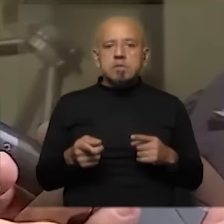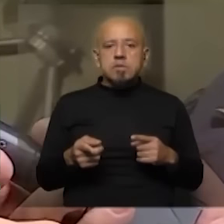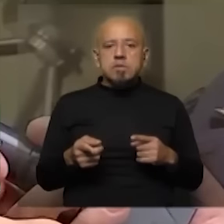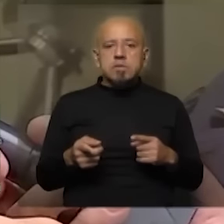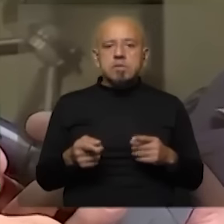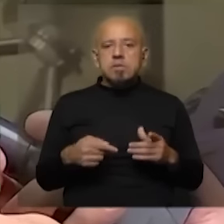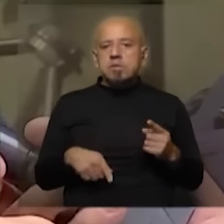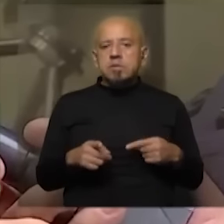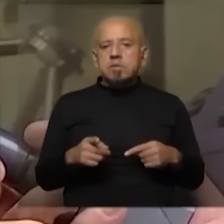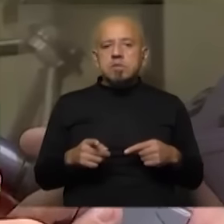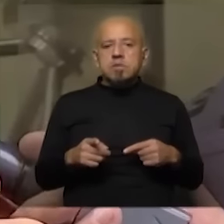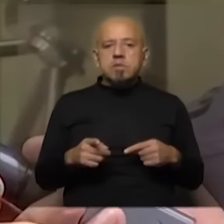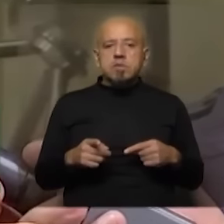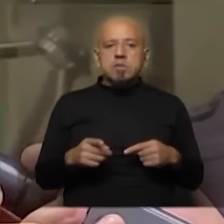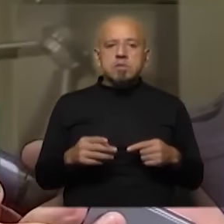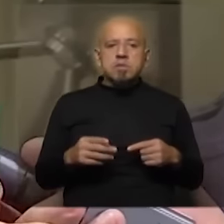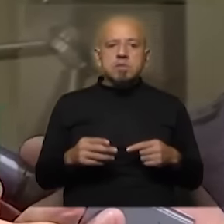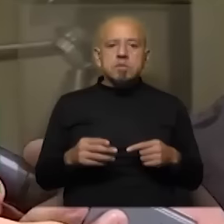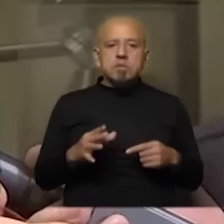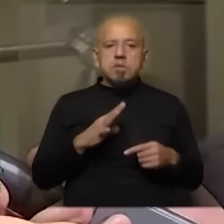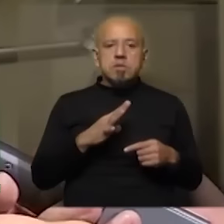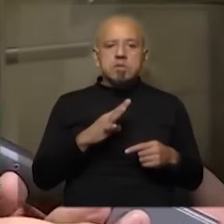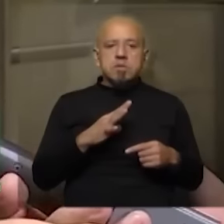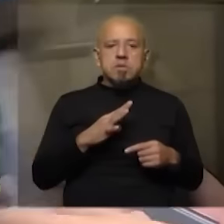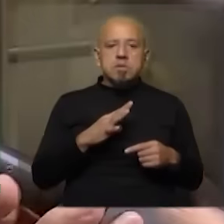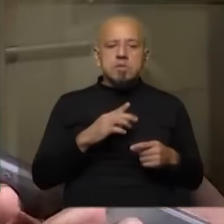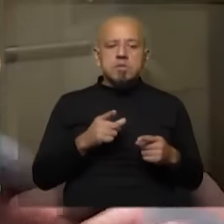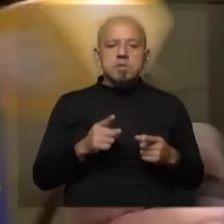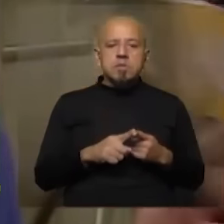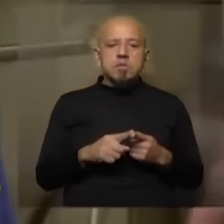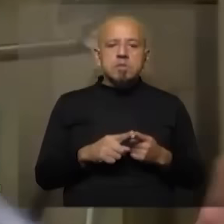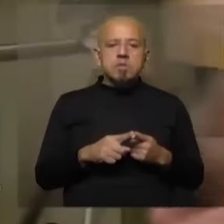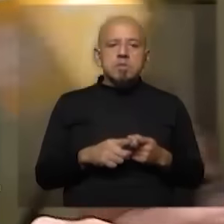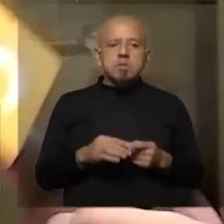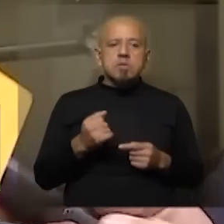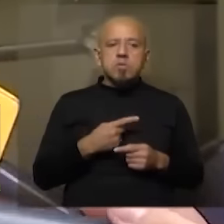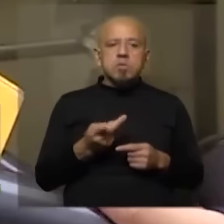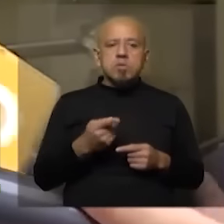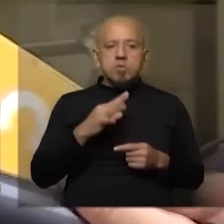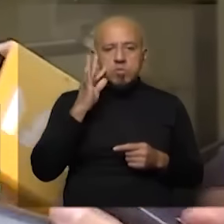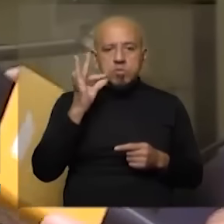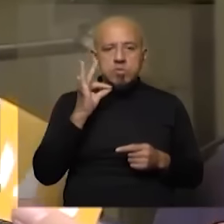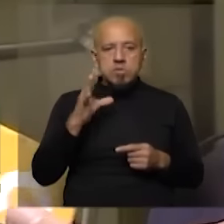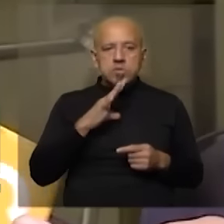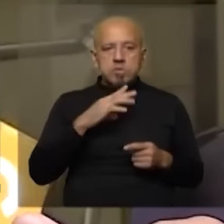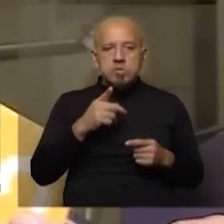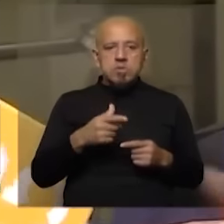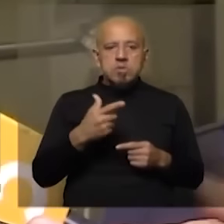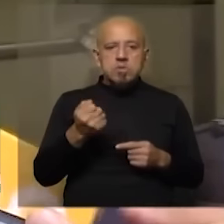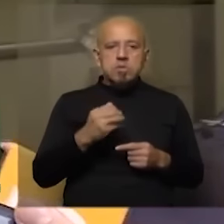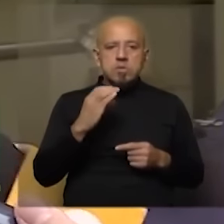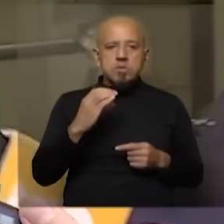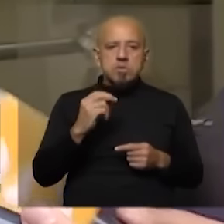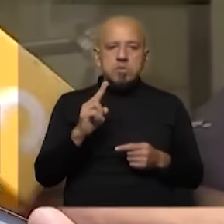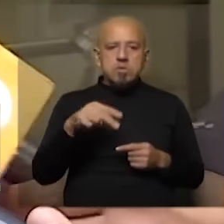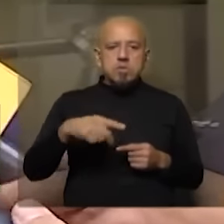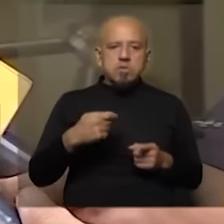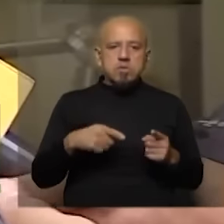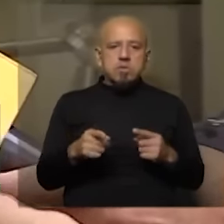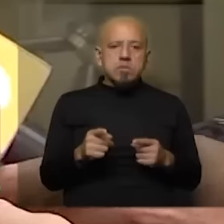retribución estaría incursionando en el cohecho. ¿En cuántas oportunidades se comunicó Acuña con Astesiano para solicitar